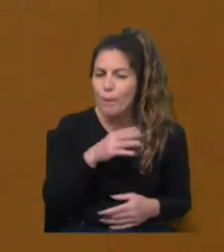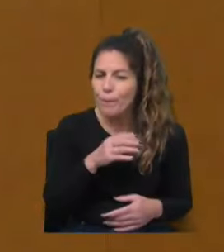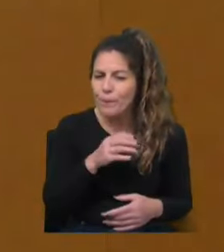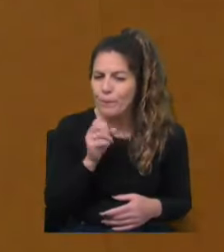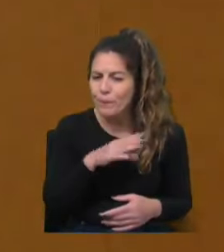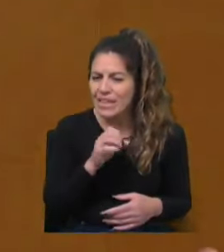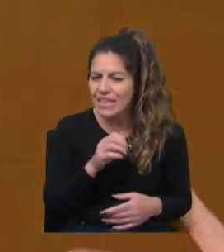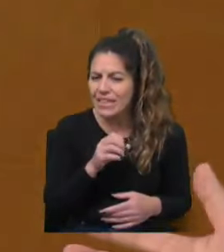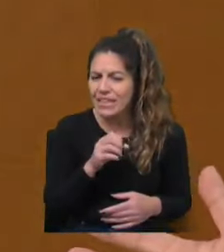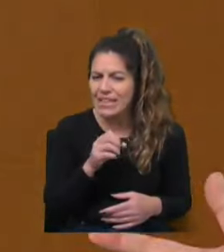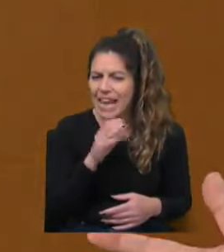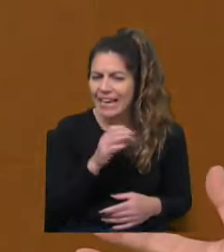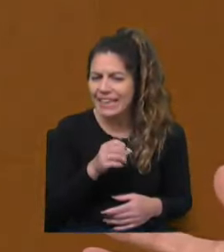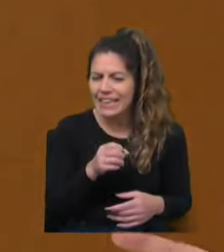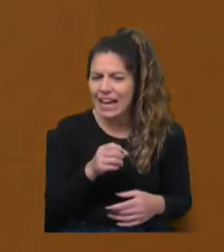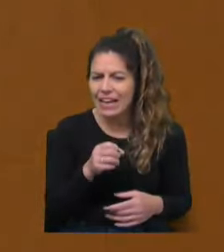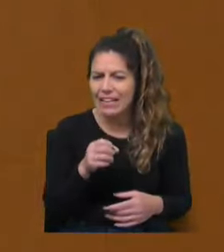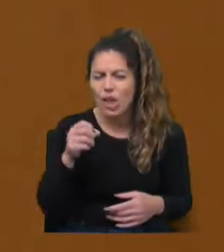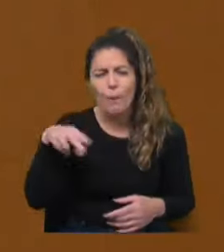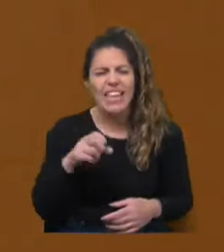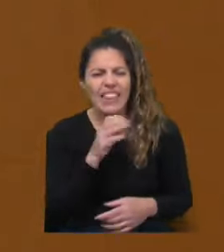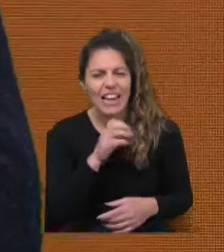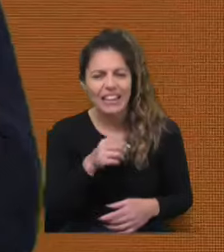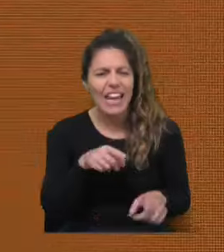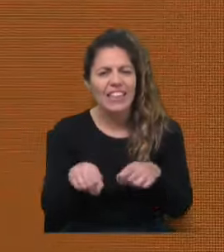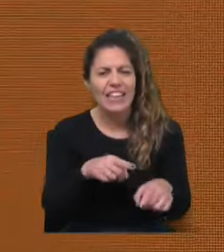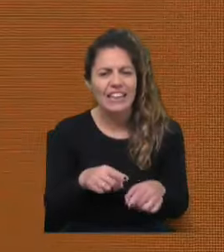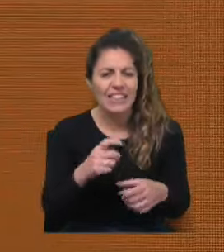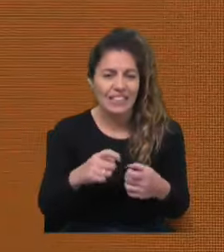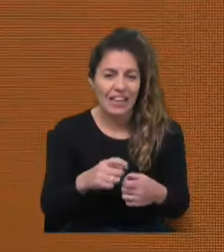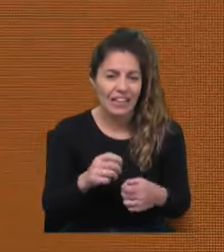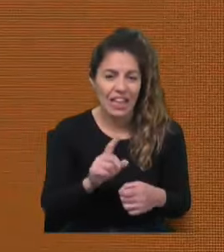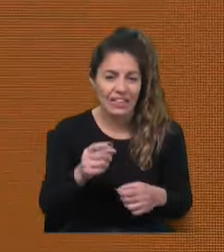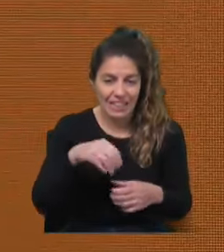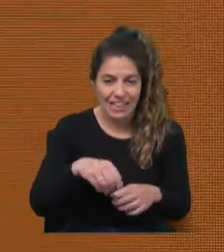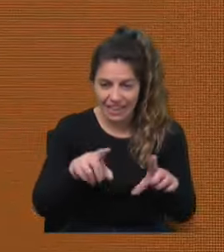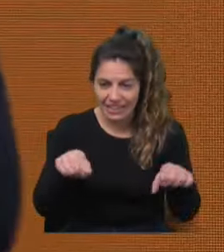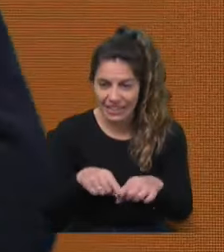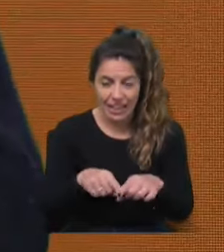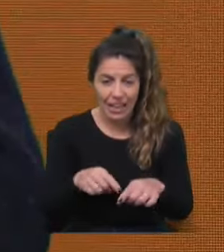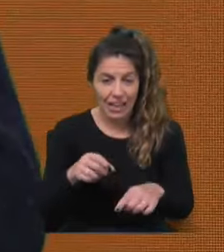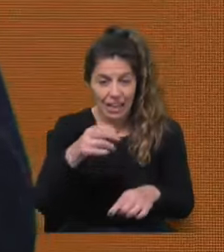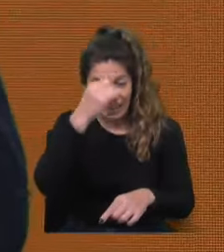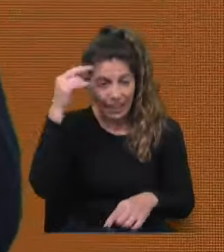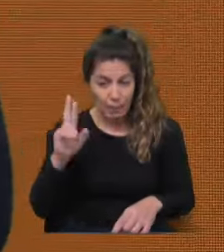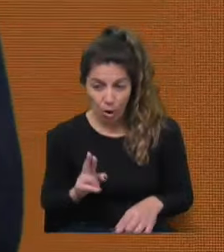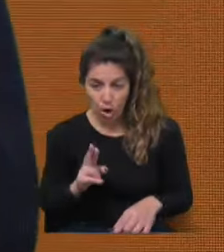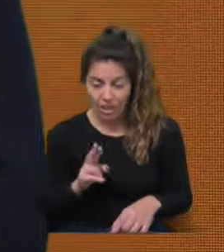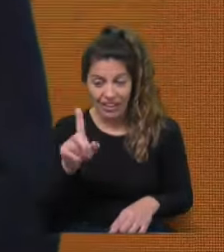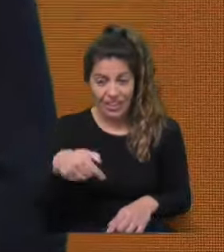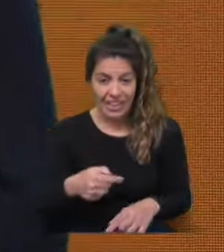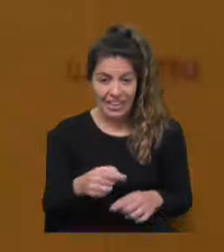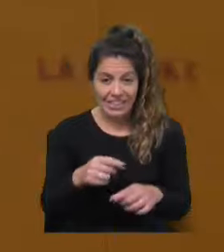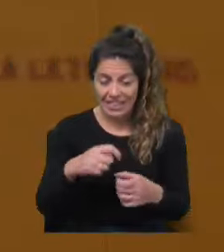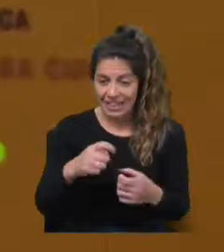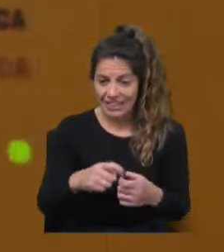estén en listas? Digo, lo dijo Valeria Ripoll, lo han dicho otras personas. Valeria Ripoll, que viene del sindicalismo, es raro escucharlo. Sí. Pero,